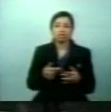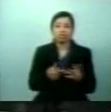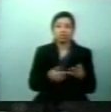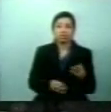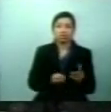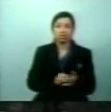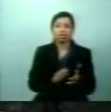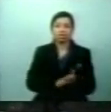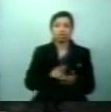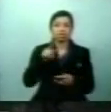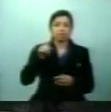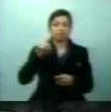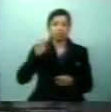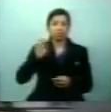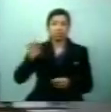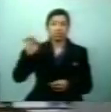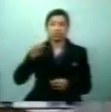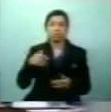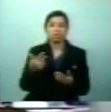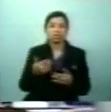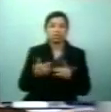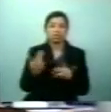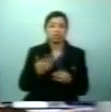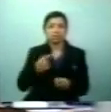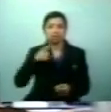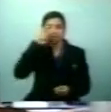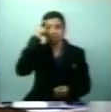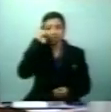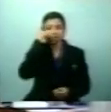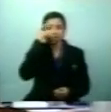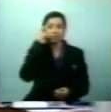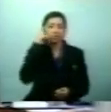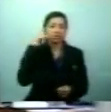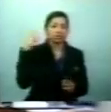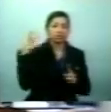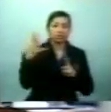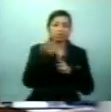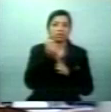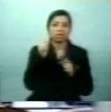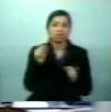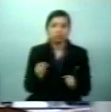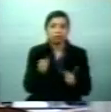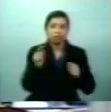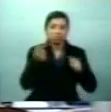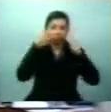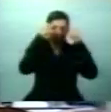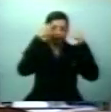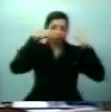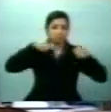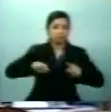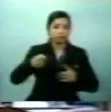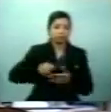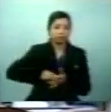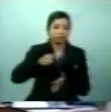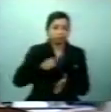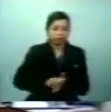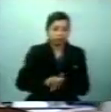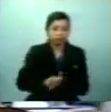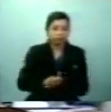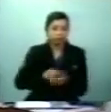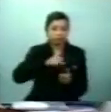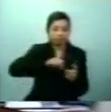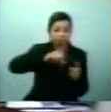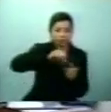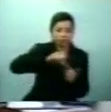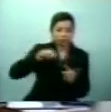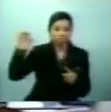con la Unión Europea. Considero como un logro que sea el primer acuerdo firmado de región a región